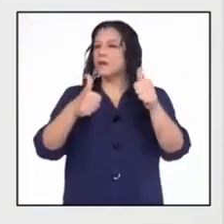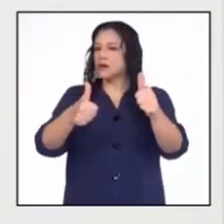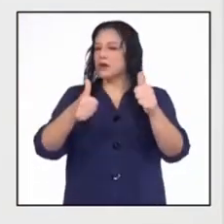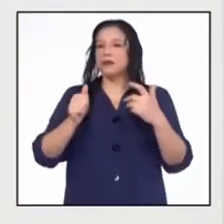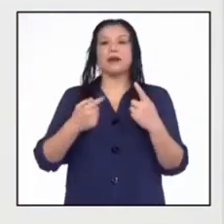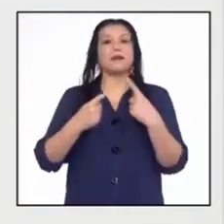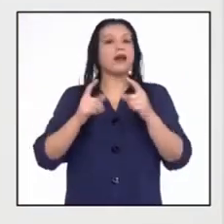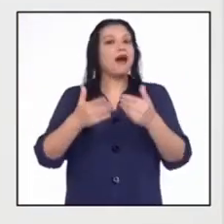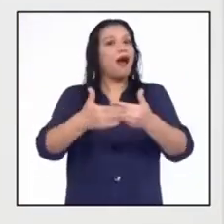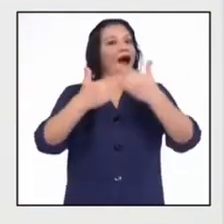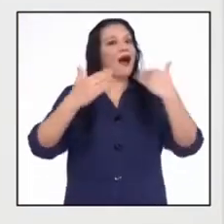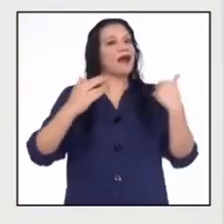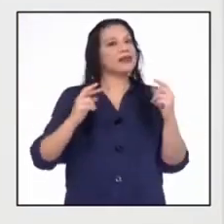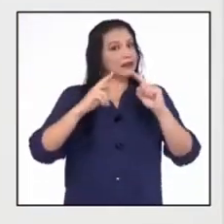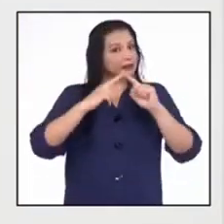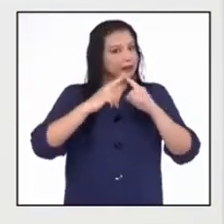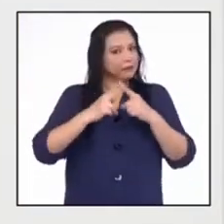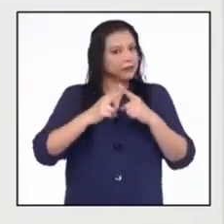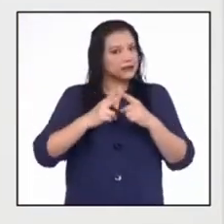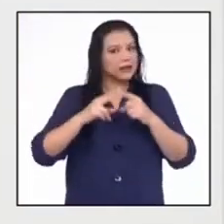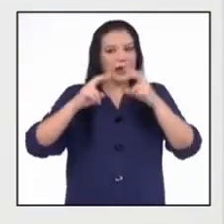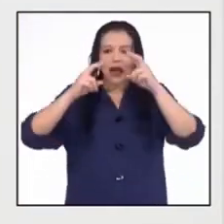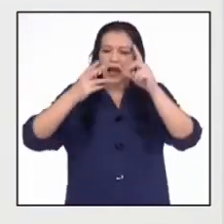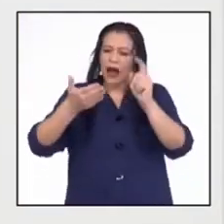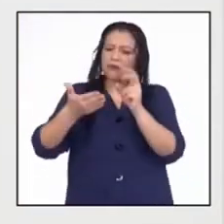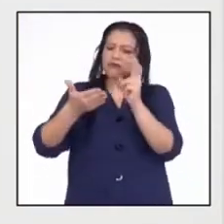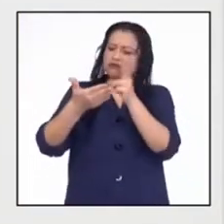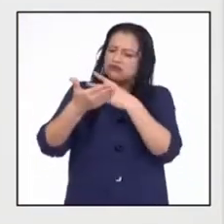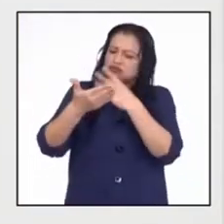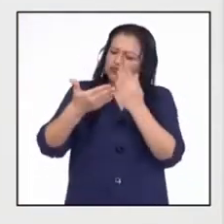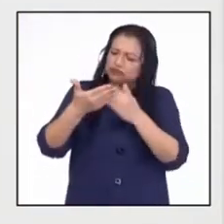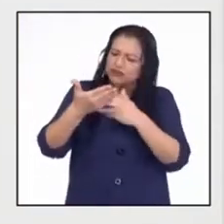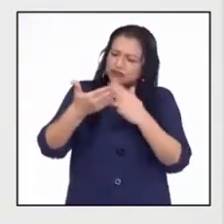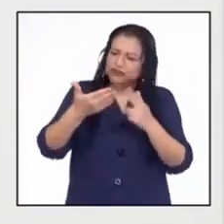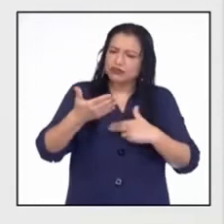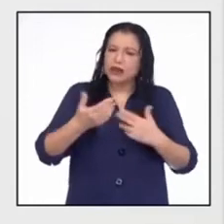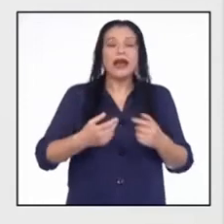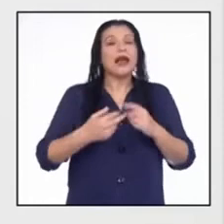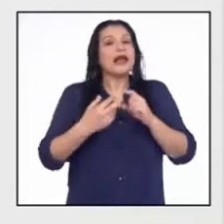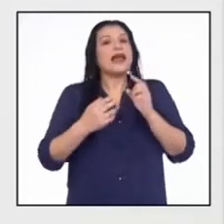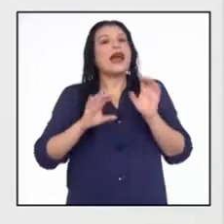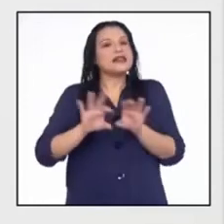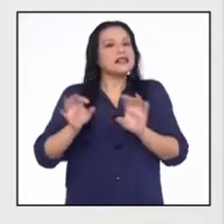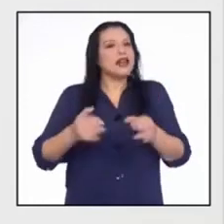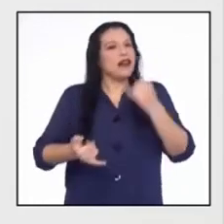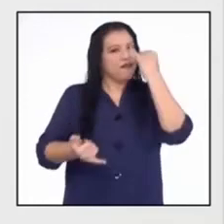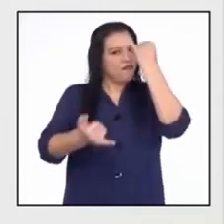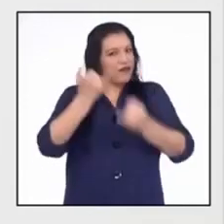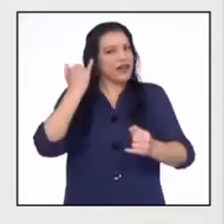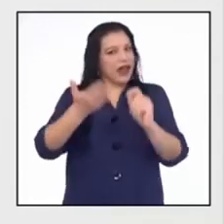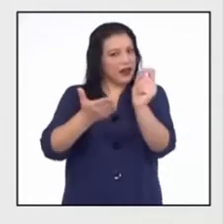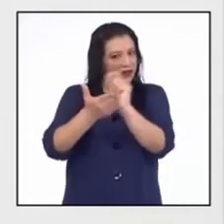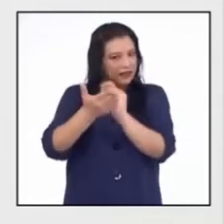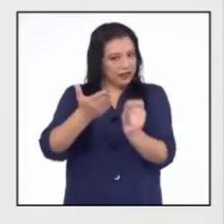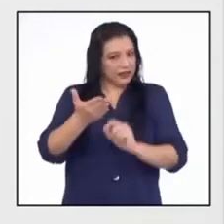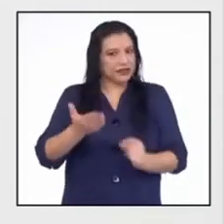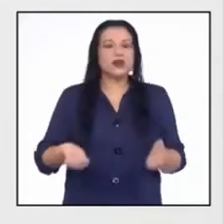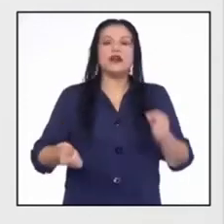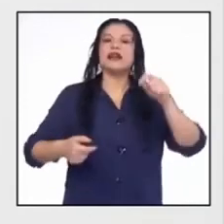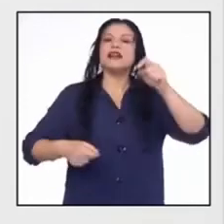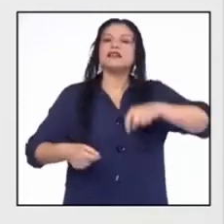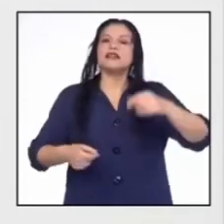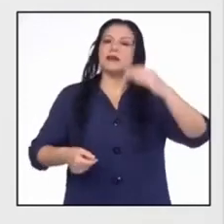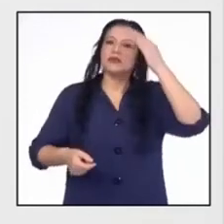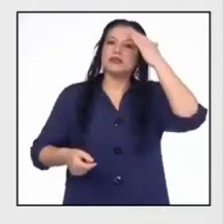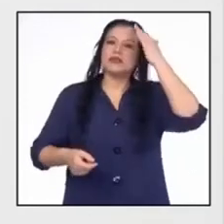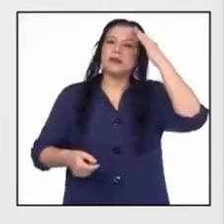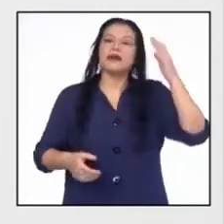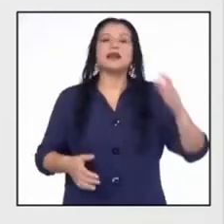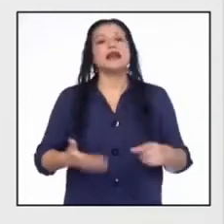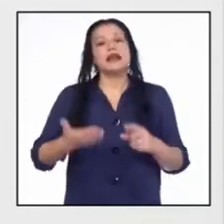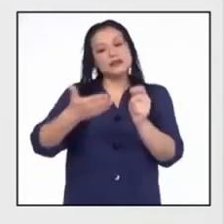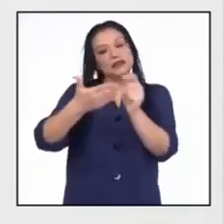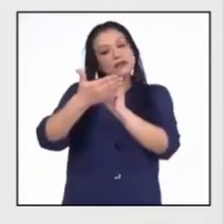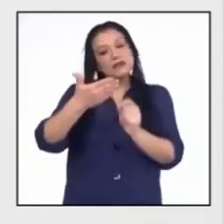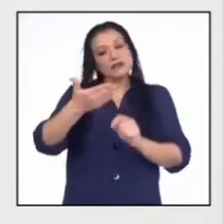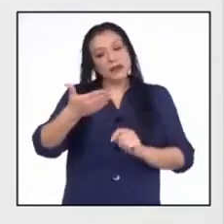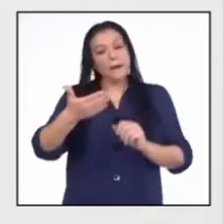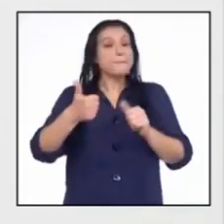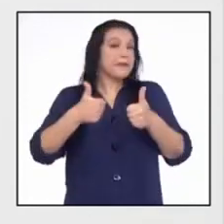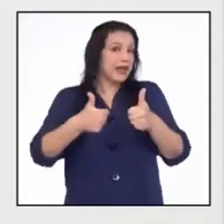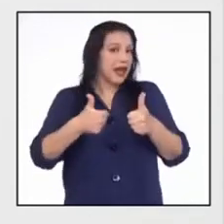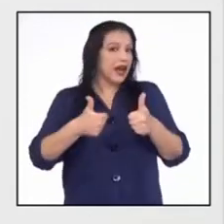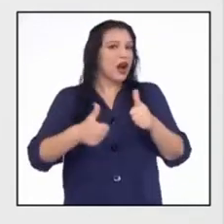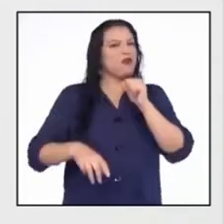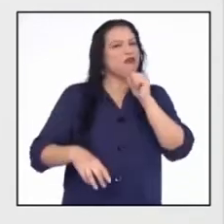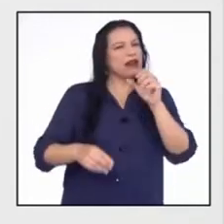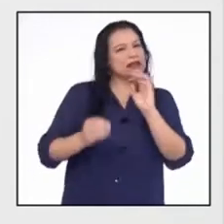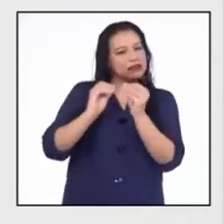Pero antes de empezar a revisar nuestro borrador y preparar nuestra versión final, tenemos que saber si está bien hecho.